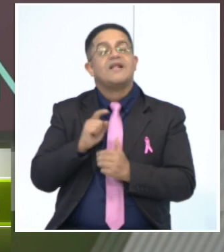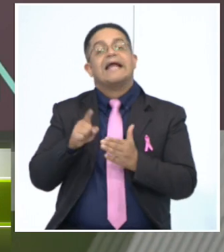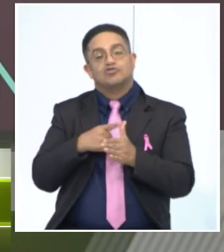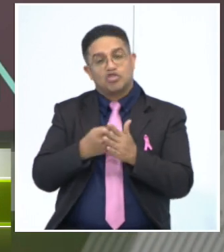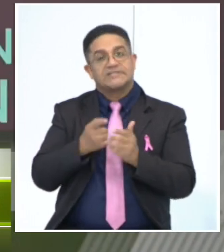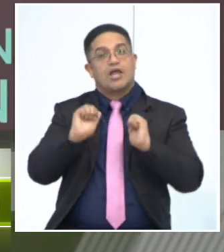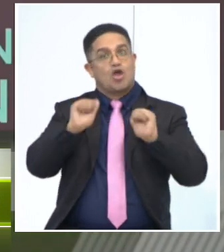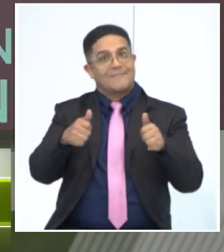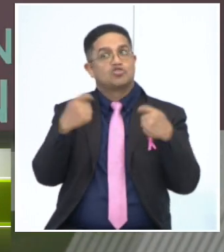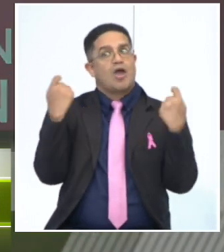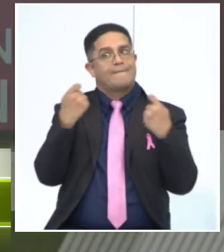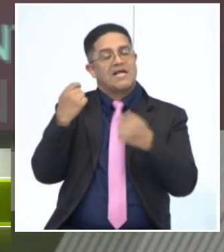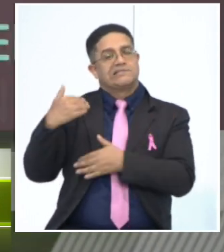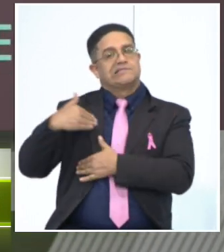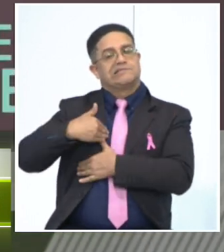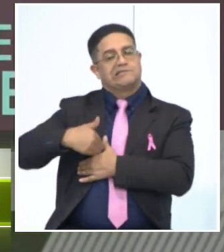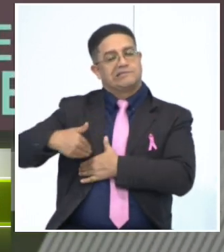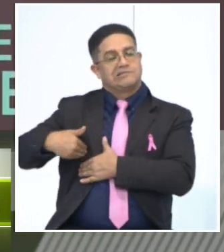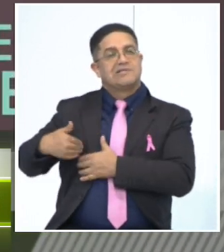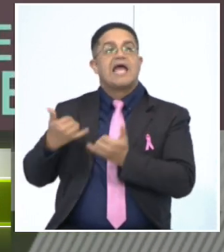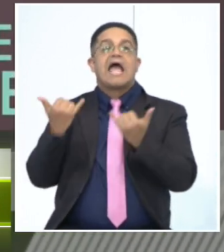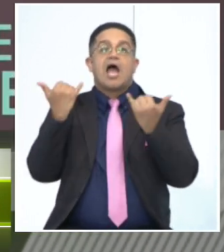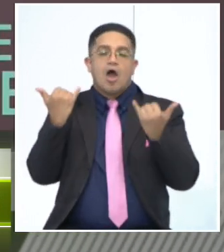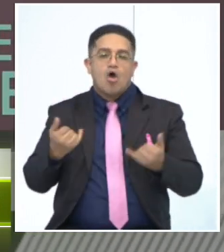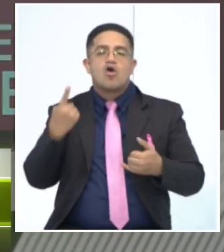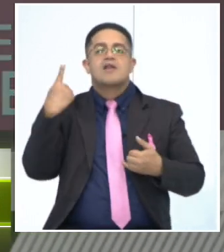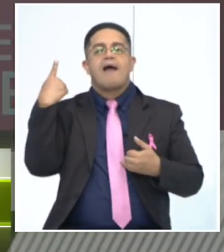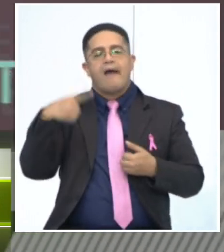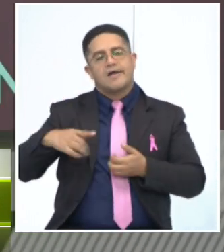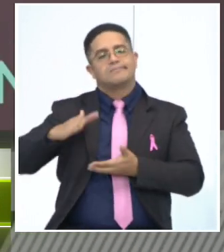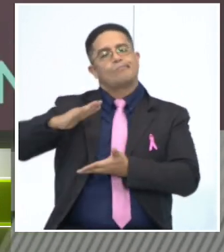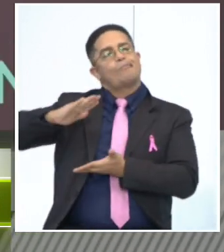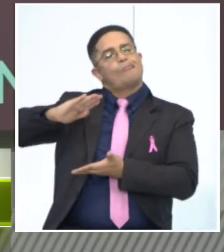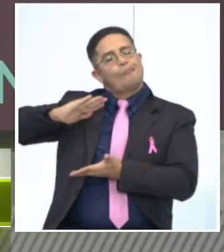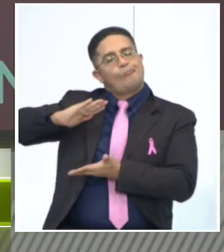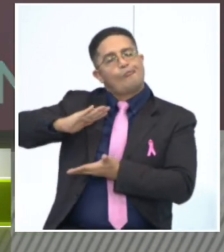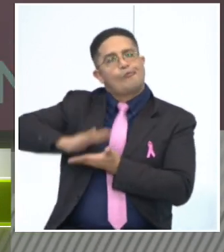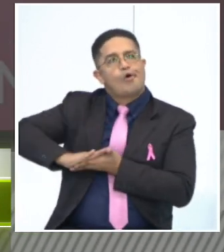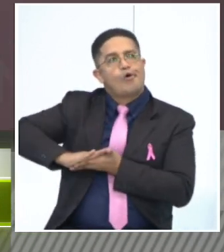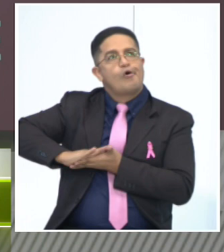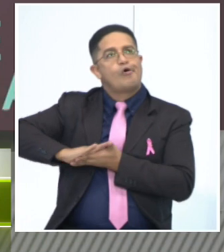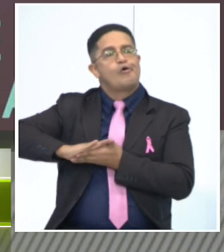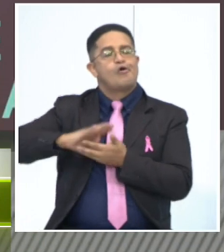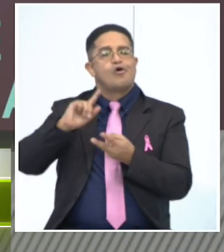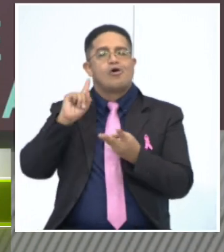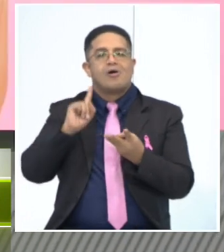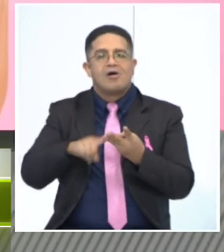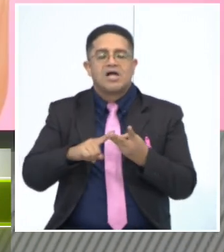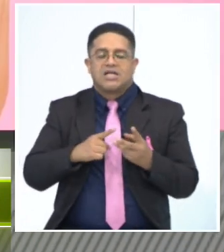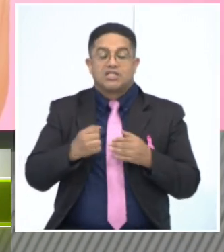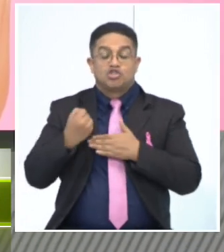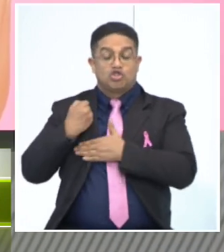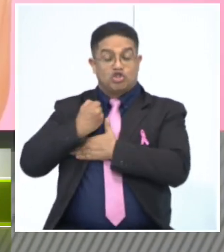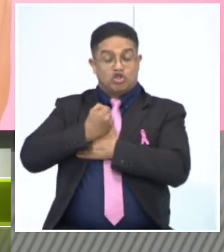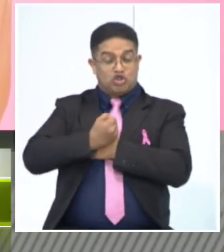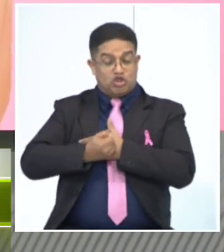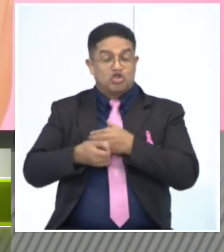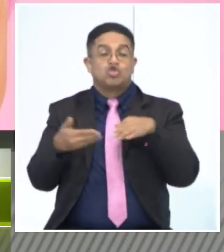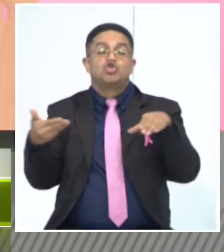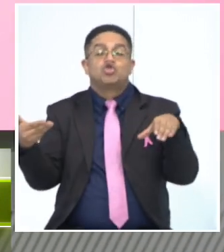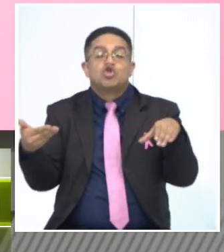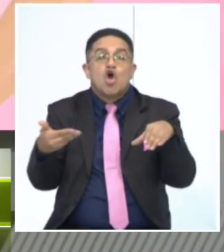esta campaña. Hoy en día tenemos mamografía, tomosíntesis, tenemos también ecógrafos de alta resolución y